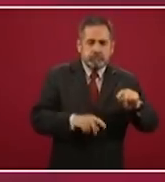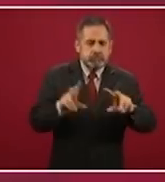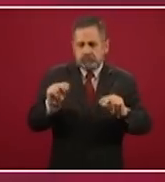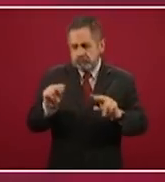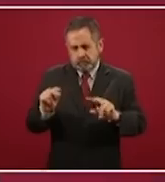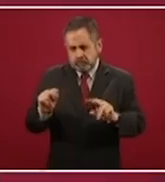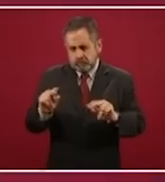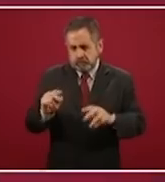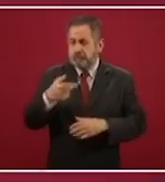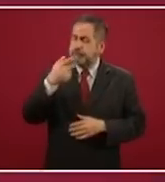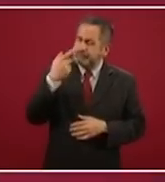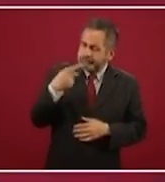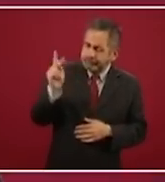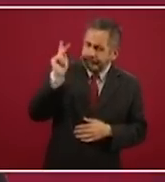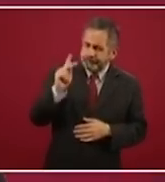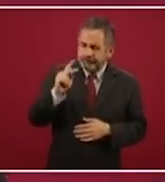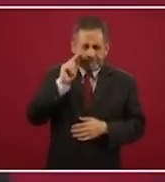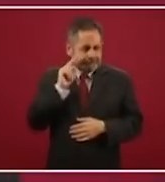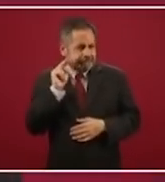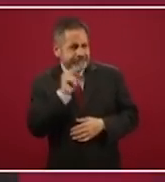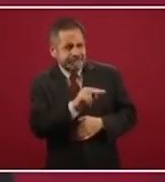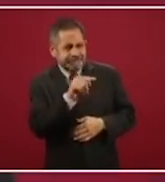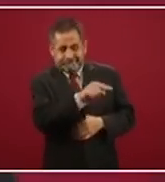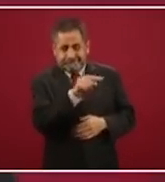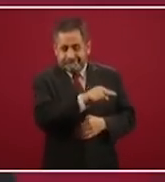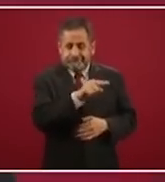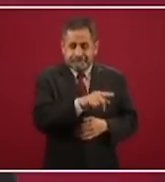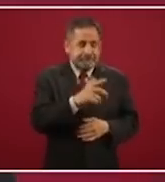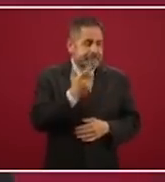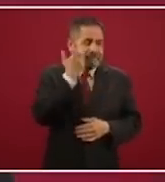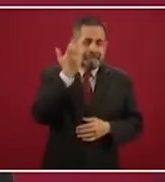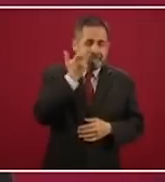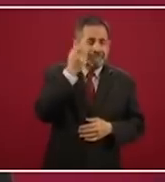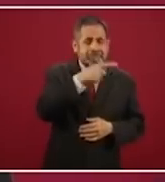pero ese es un mundo